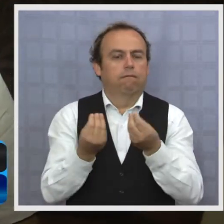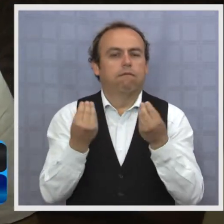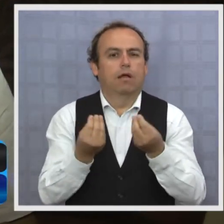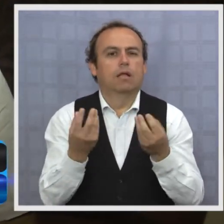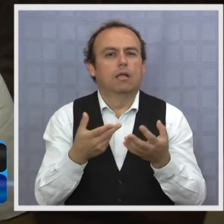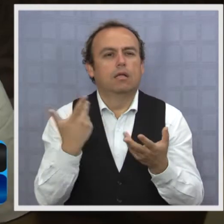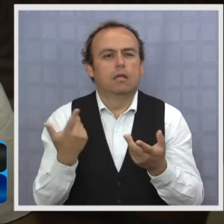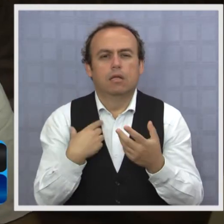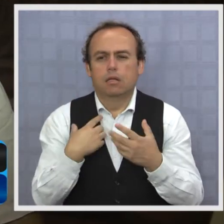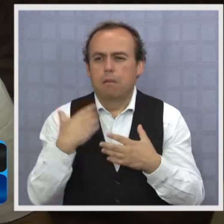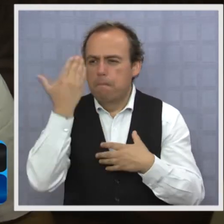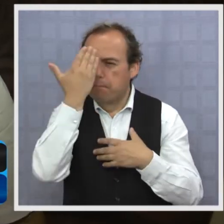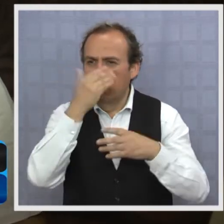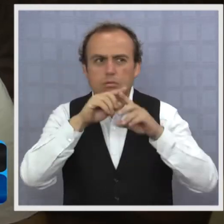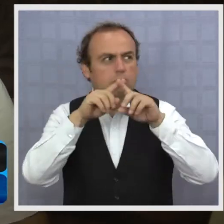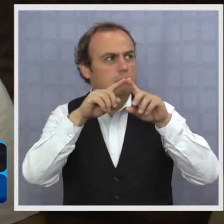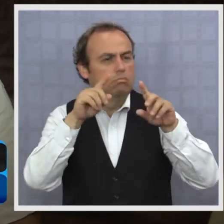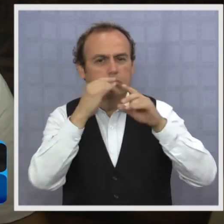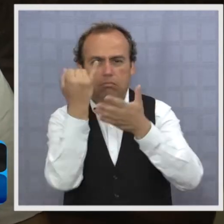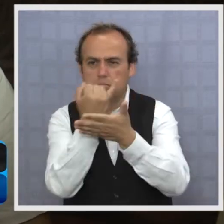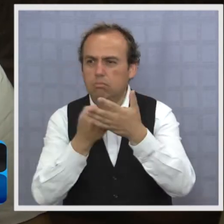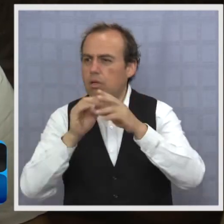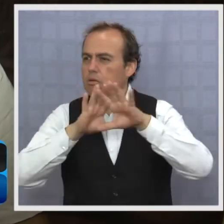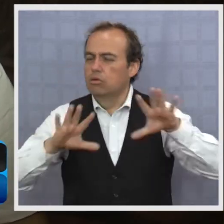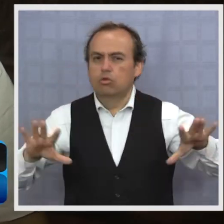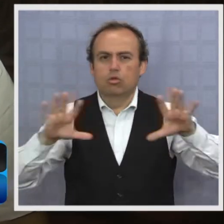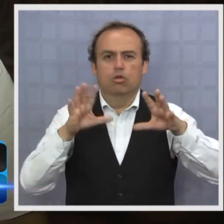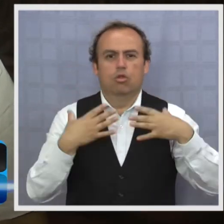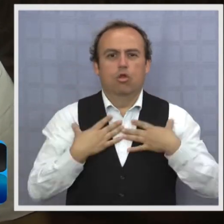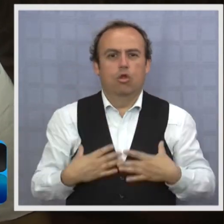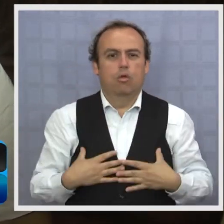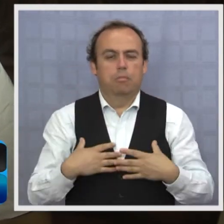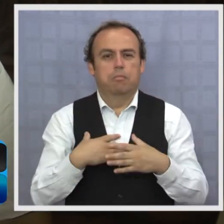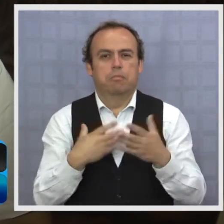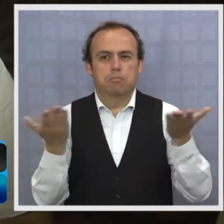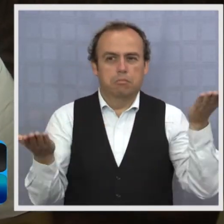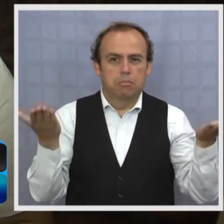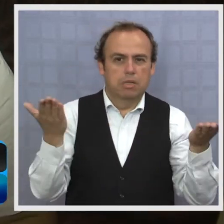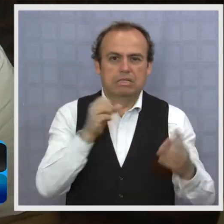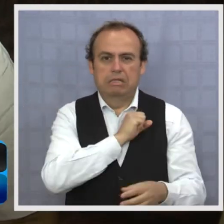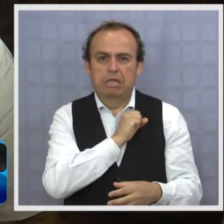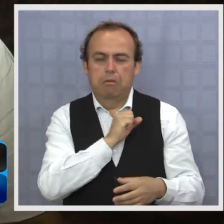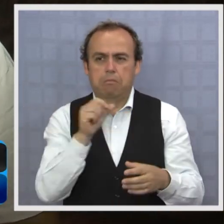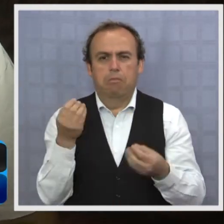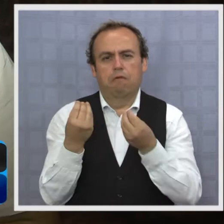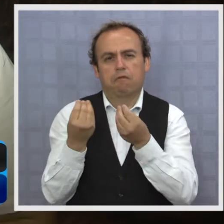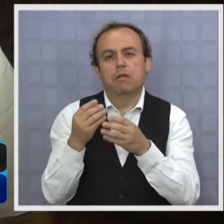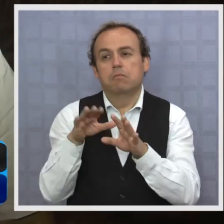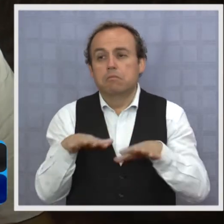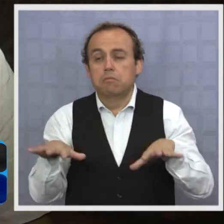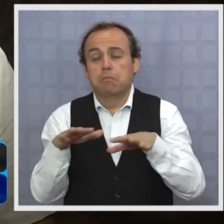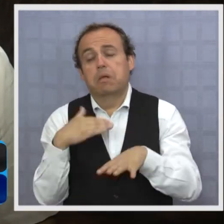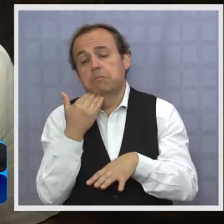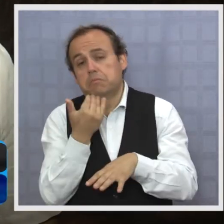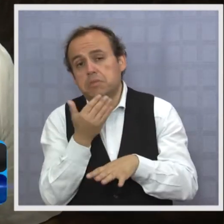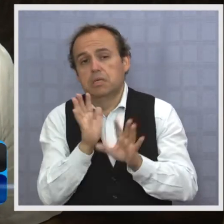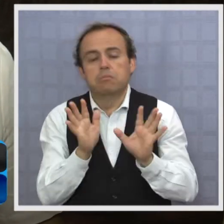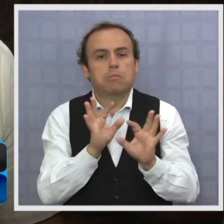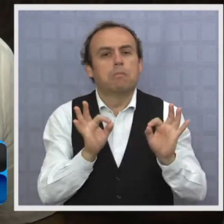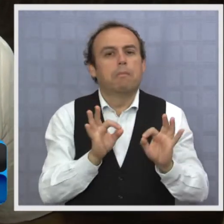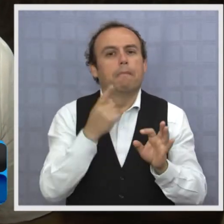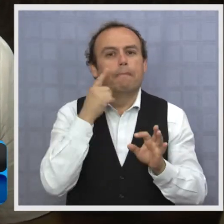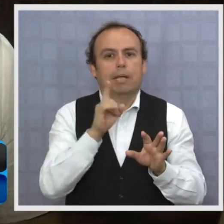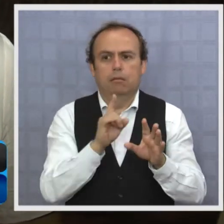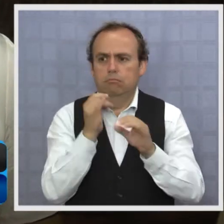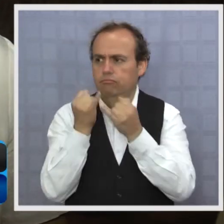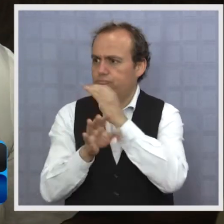a la utilería o a la escenografía que se hace en Santiago. Levemente más sencillo, pero en las terminaciones